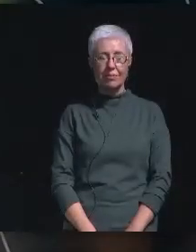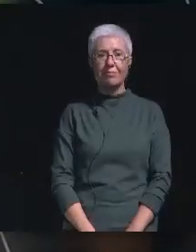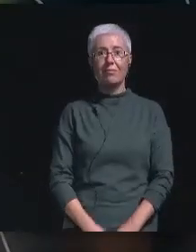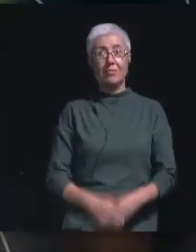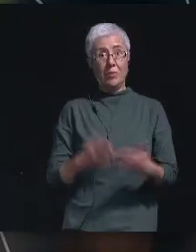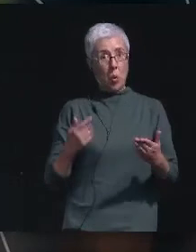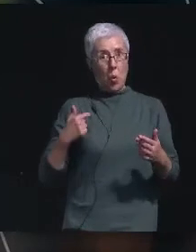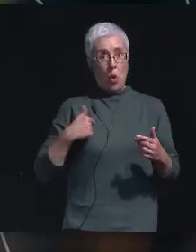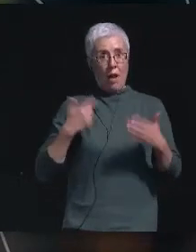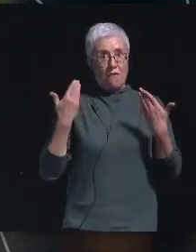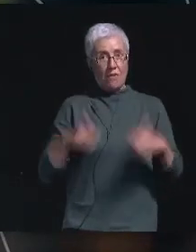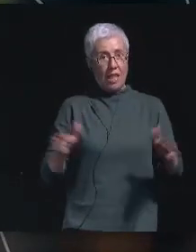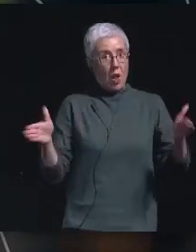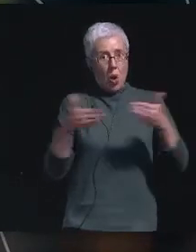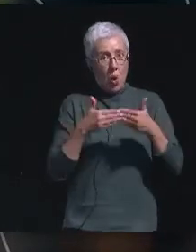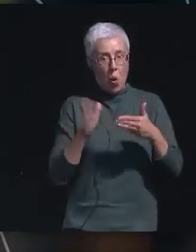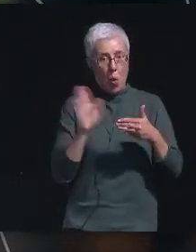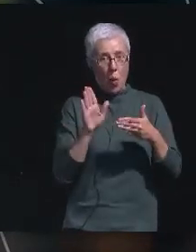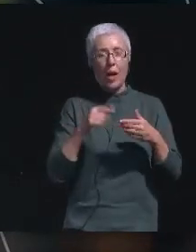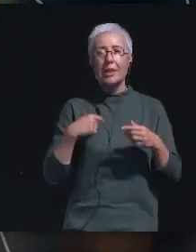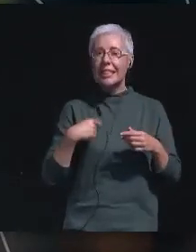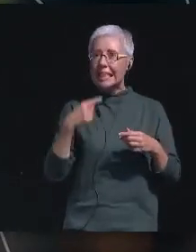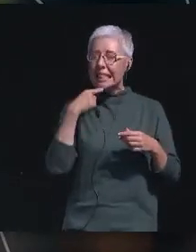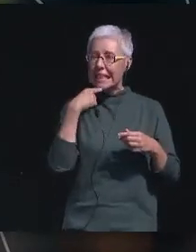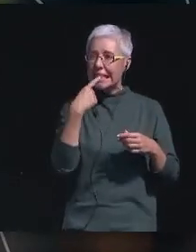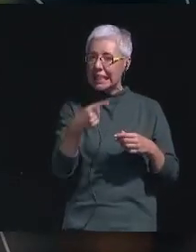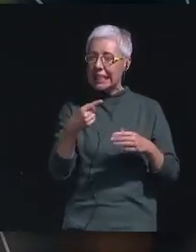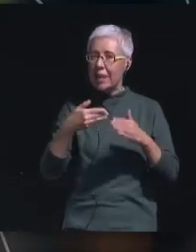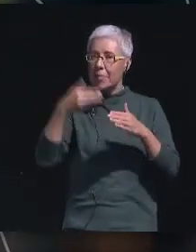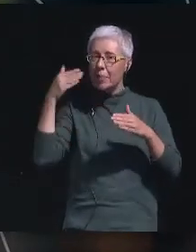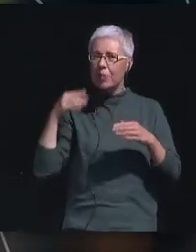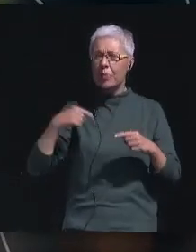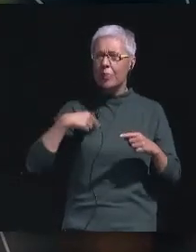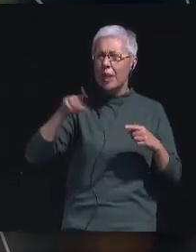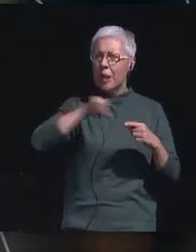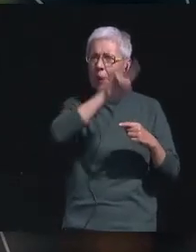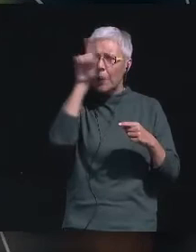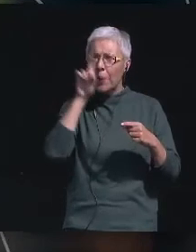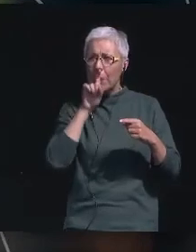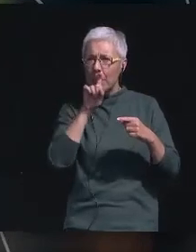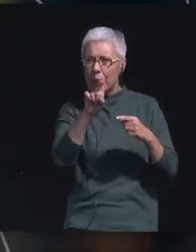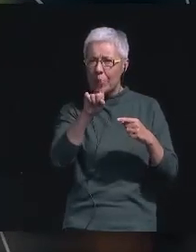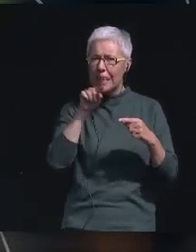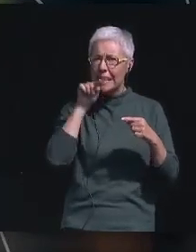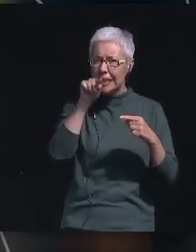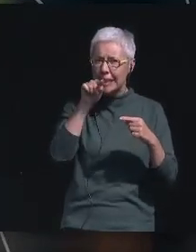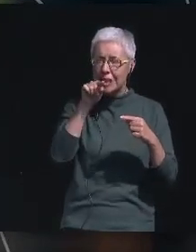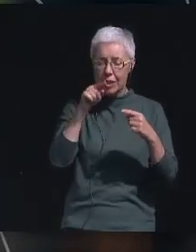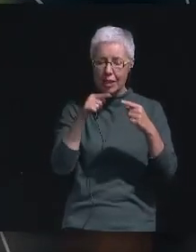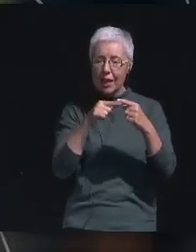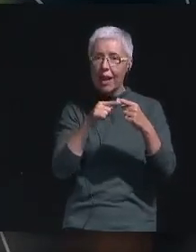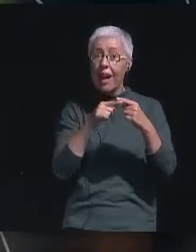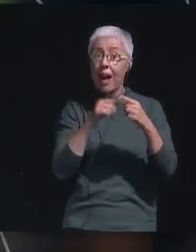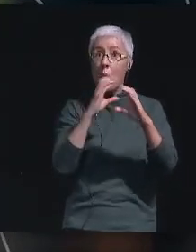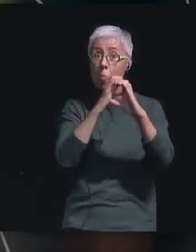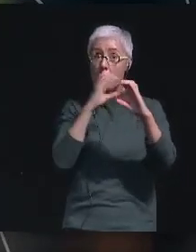No nos hemos ido, ¿eh? Habíamos hecho una promesa de que os diríamos el resultado del enigma y teníamos que decirlo. El resultado son